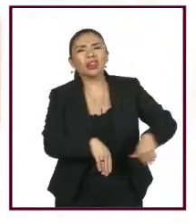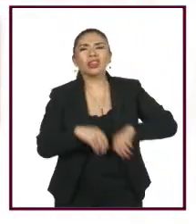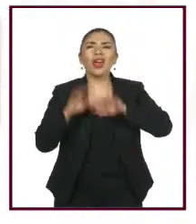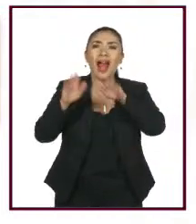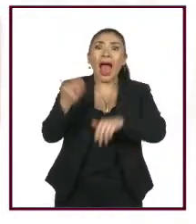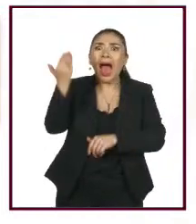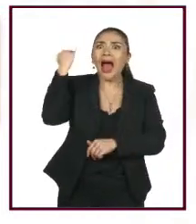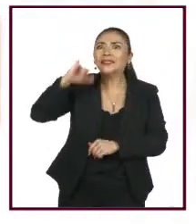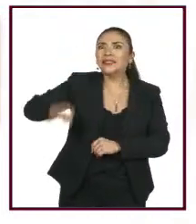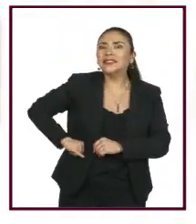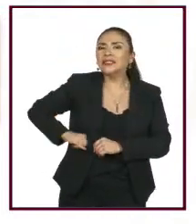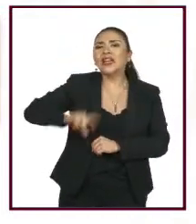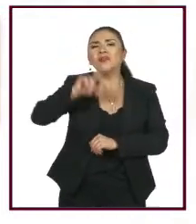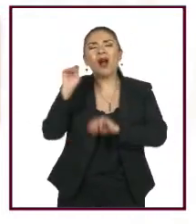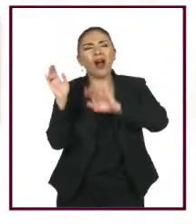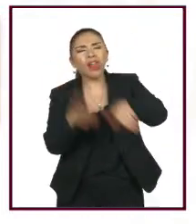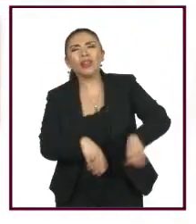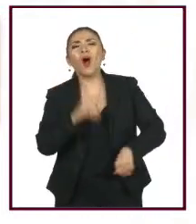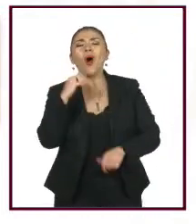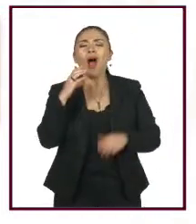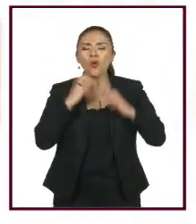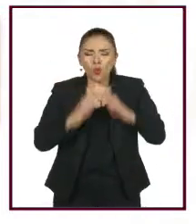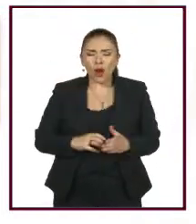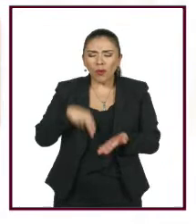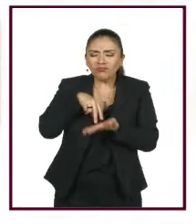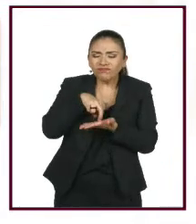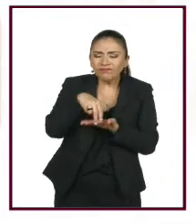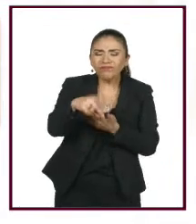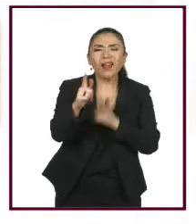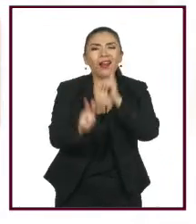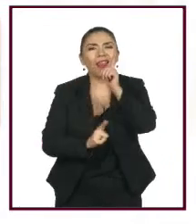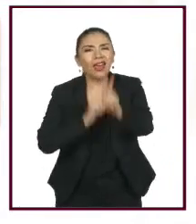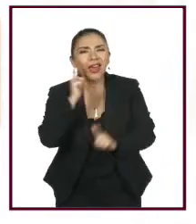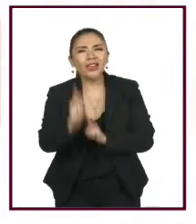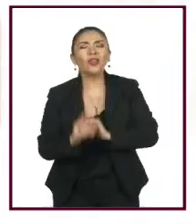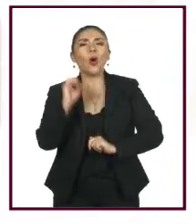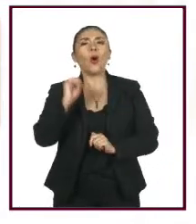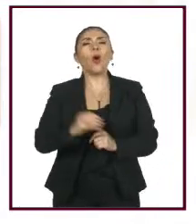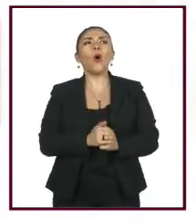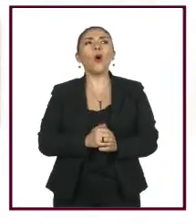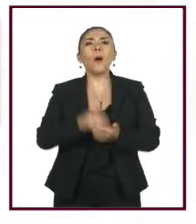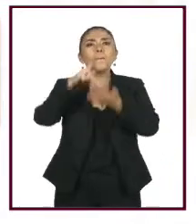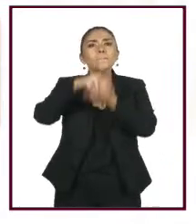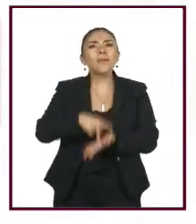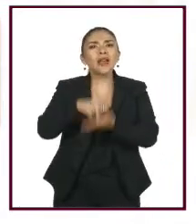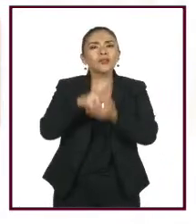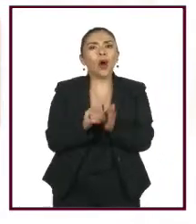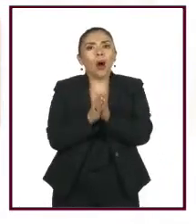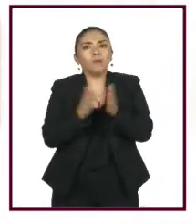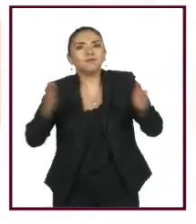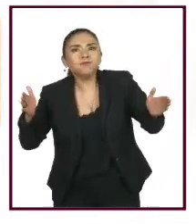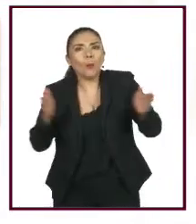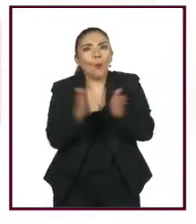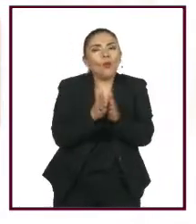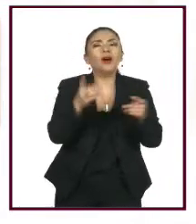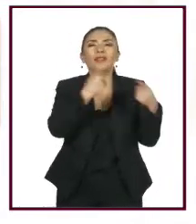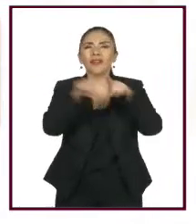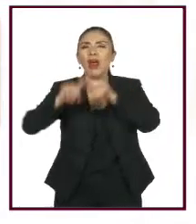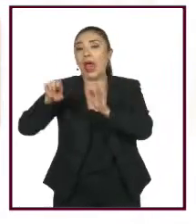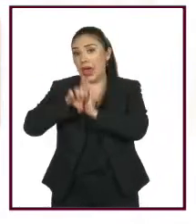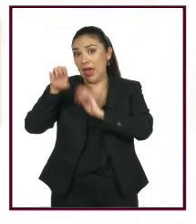previamente les interesaban, pueden tener movimientos lentos, cambios rápidos en el peso. Generalmente, por ejemplo, hablando de